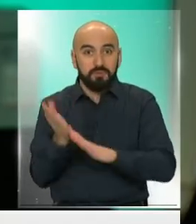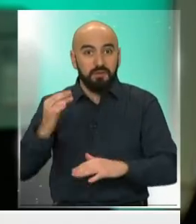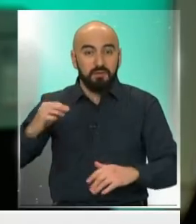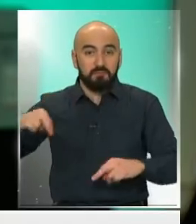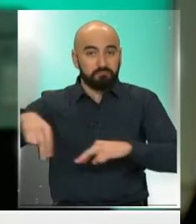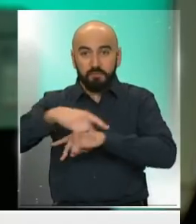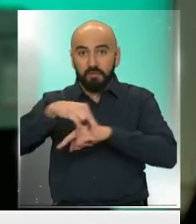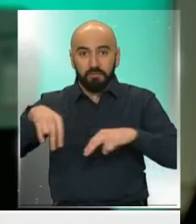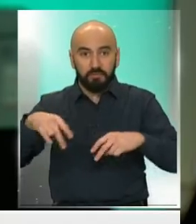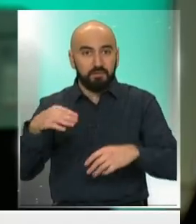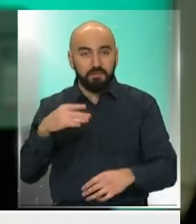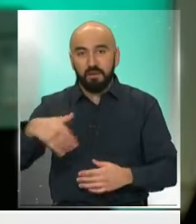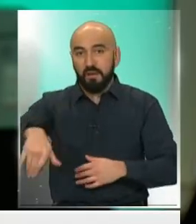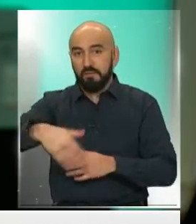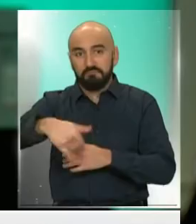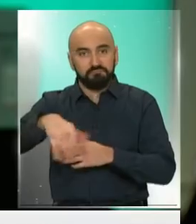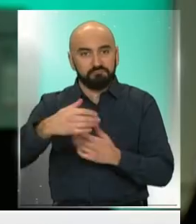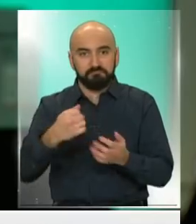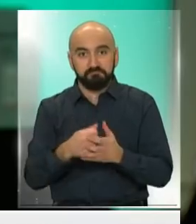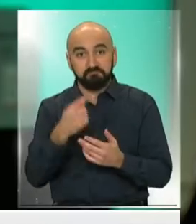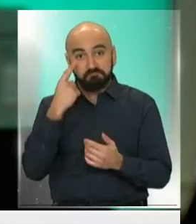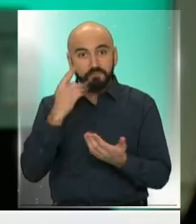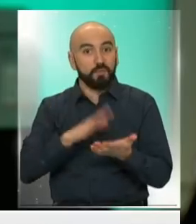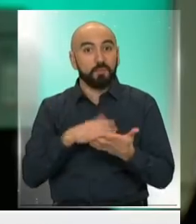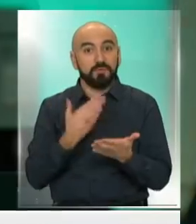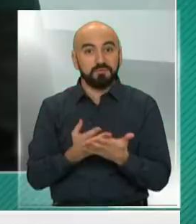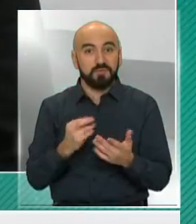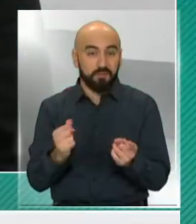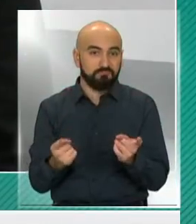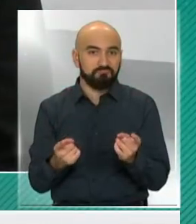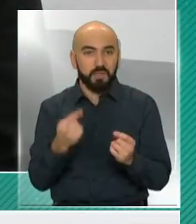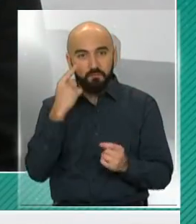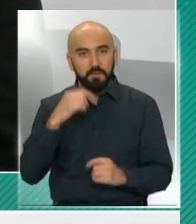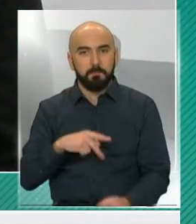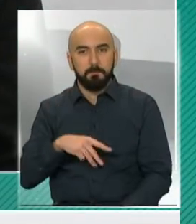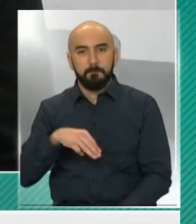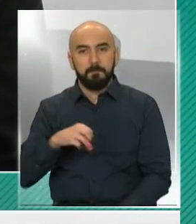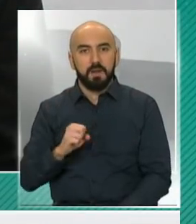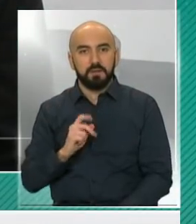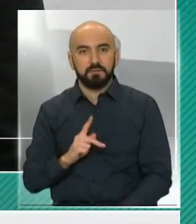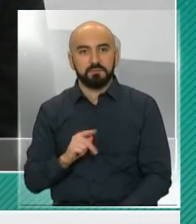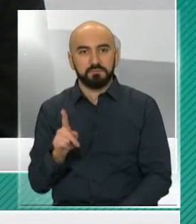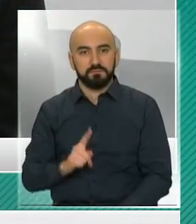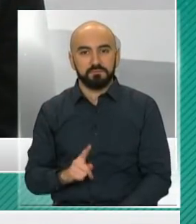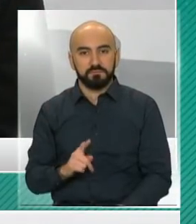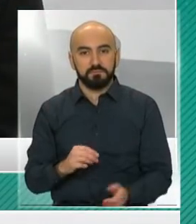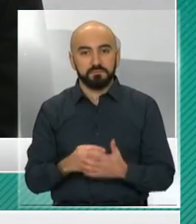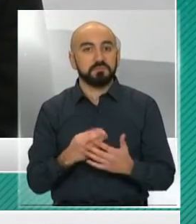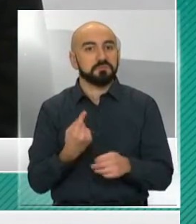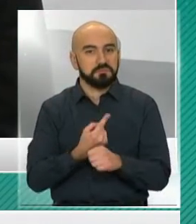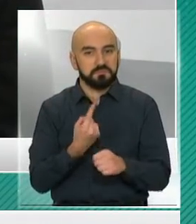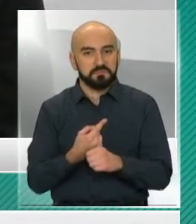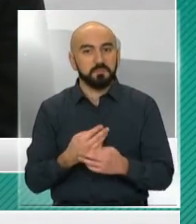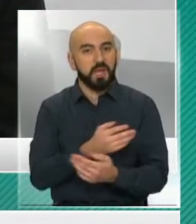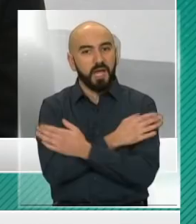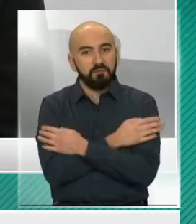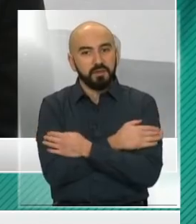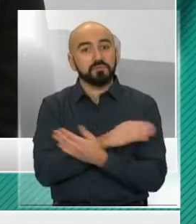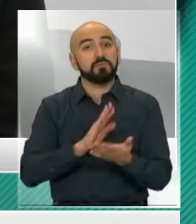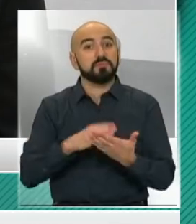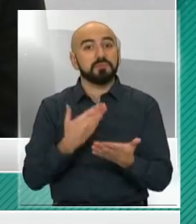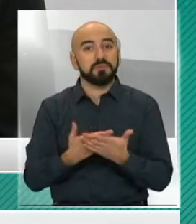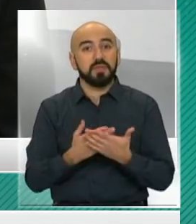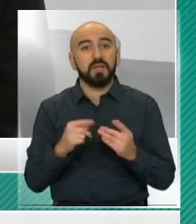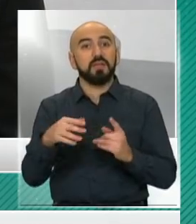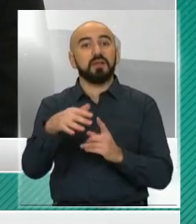a españa para ver cómo se vivió esta jornada en aquel país estamos ya con max cárdenas en vivo y en directo querido max un abrazo grande como se vivió esta